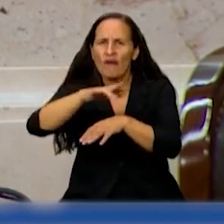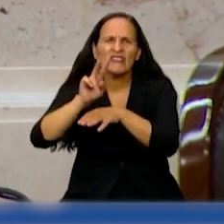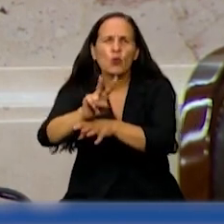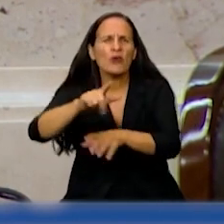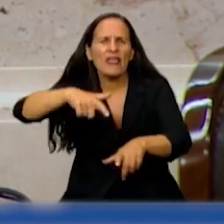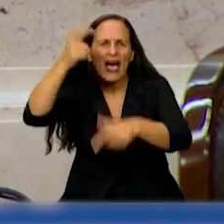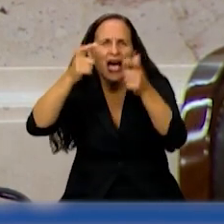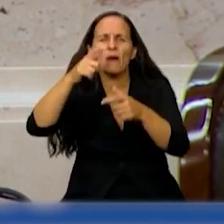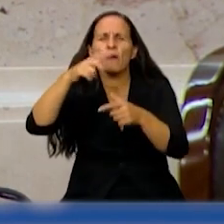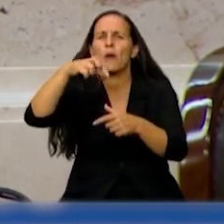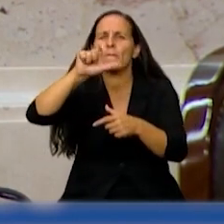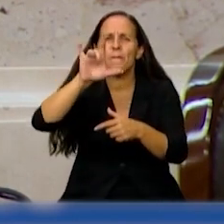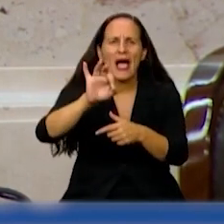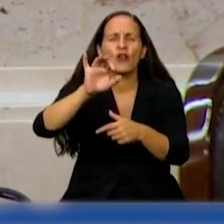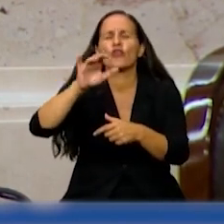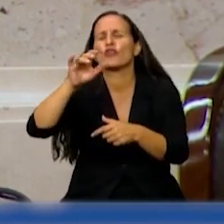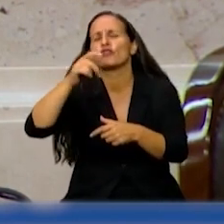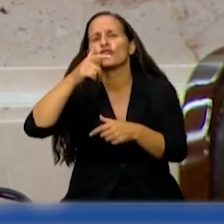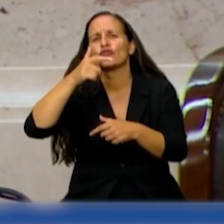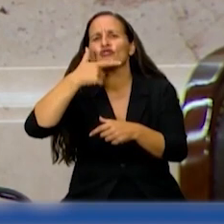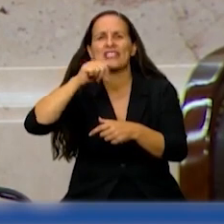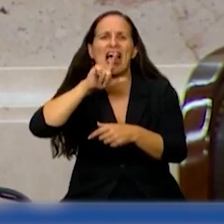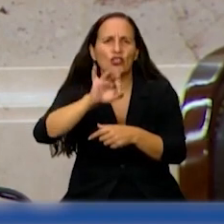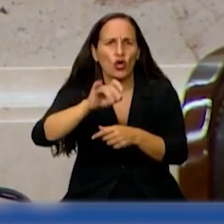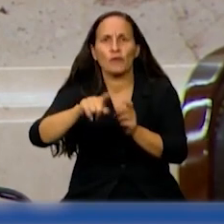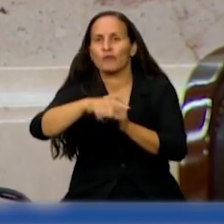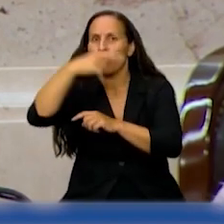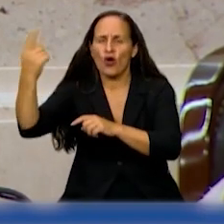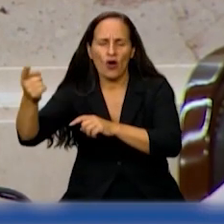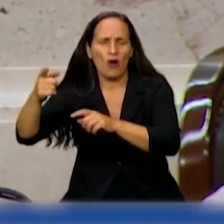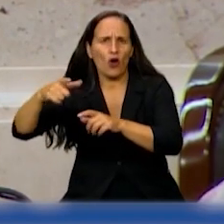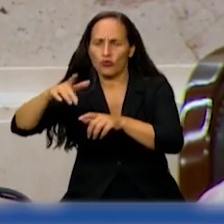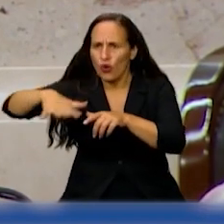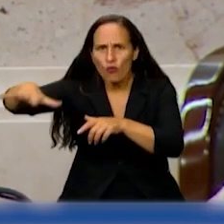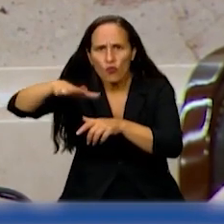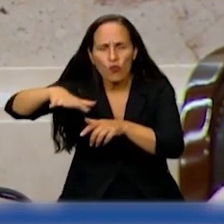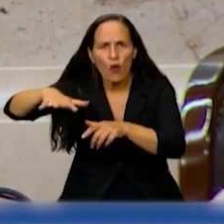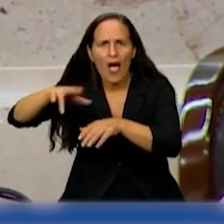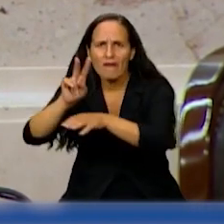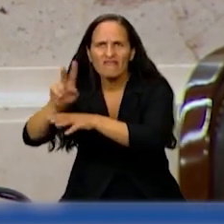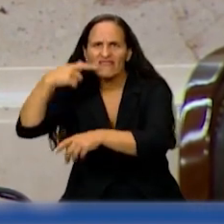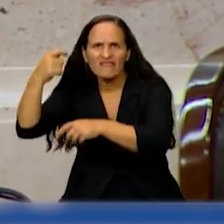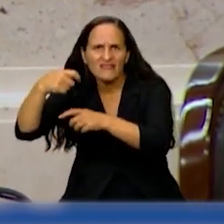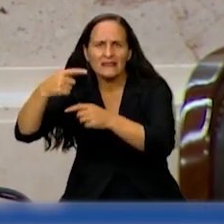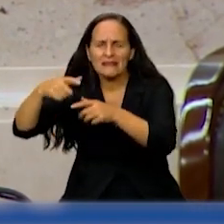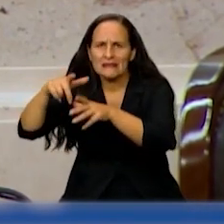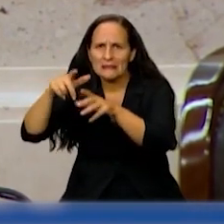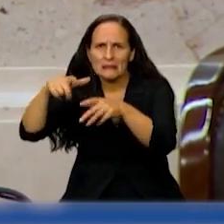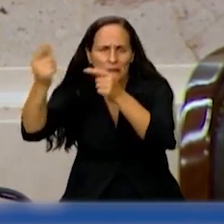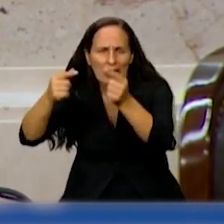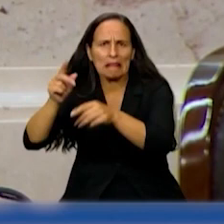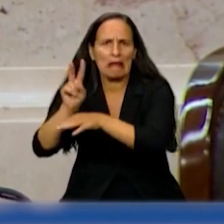santo, el loro hablador, donde protegemos a esta especie, en Campo del Cielo,